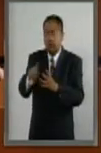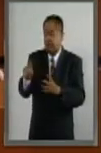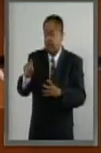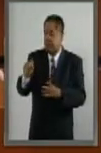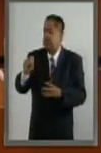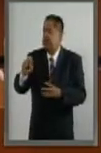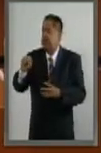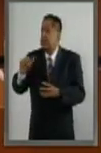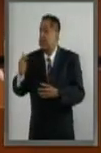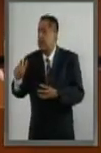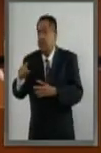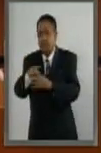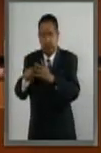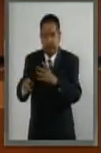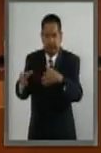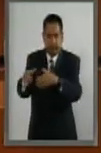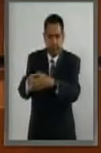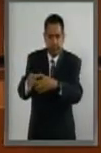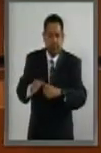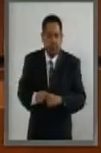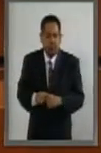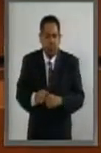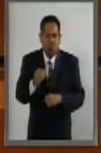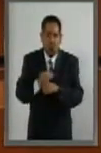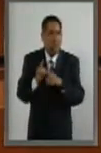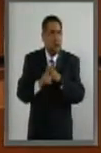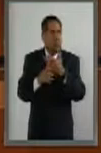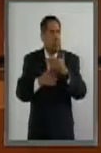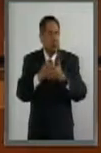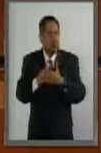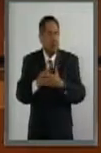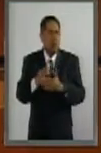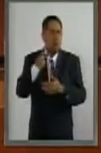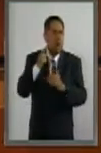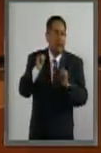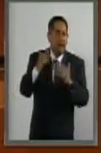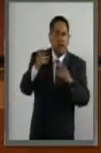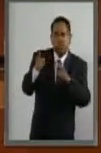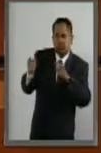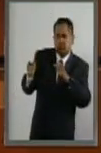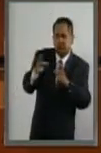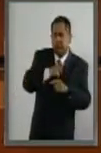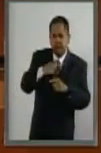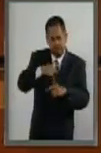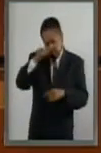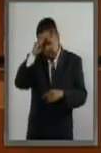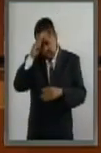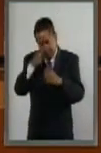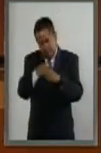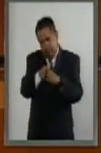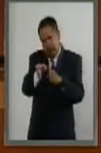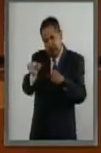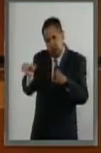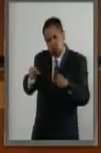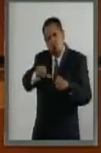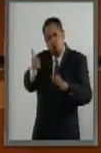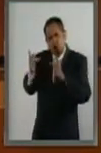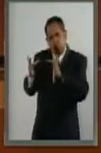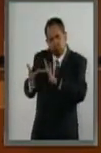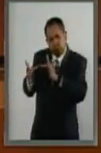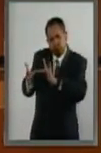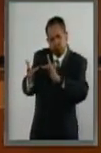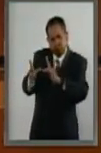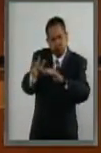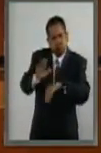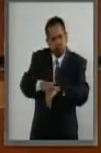Senegal. Frente a la coyuntura actual, la política exterior mexicana debe apostarle a ampliar nuestros horizontes.